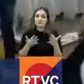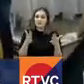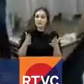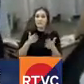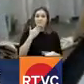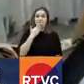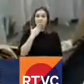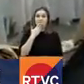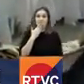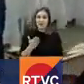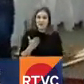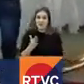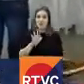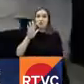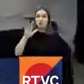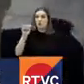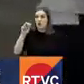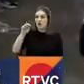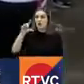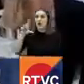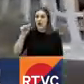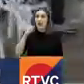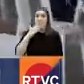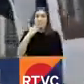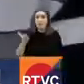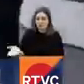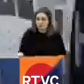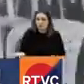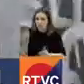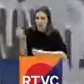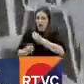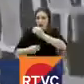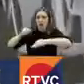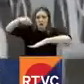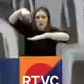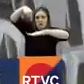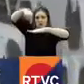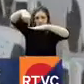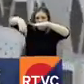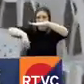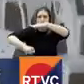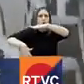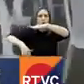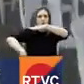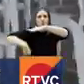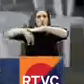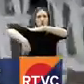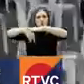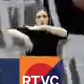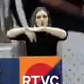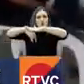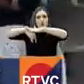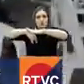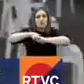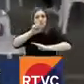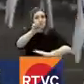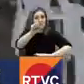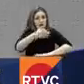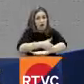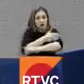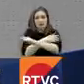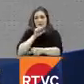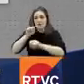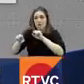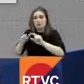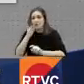la Autoridad Nacional de Licencias Ambientales no respetó, argumenta la decisión, las consultas con los pueblos étnicos y afrodescendientes de la